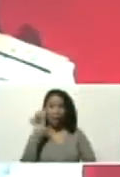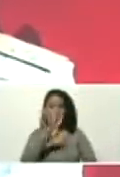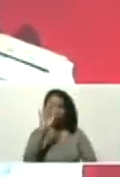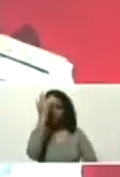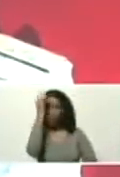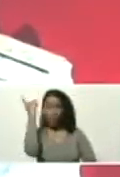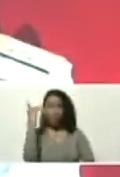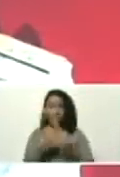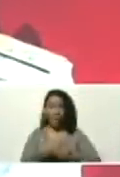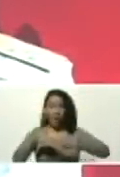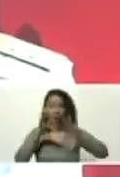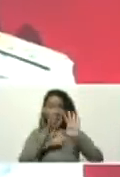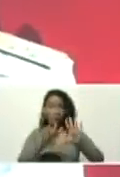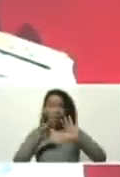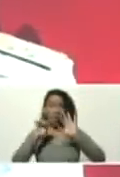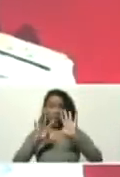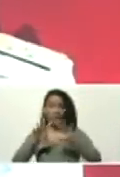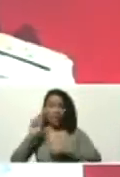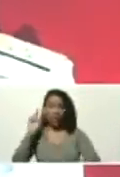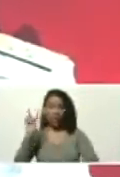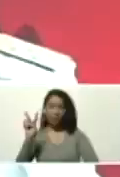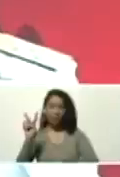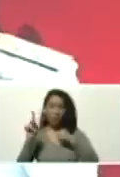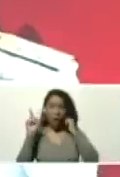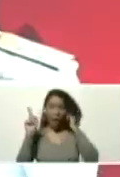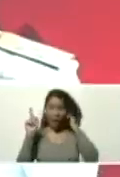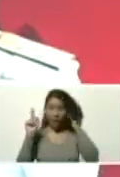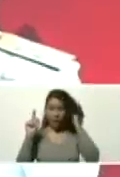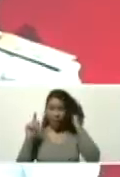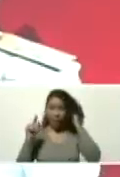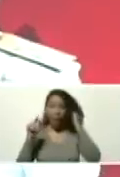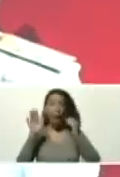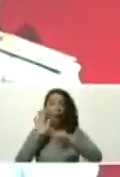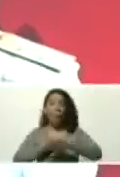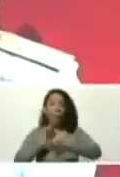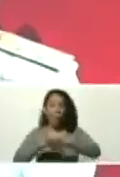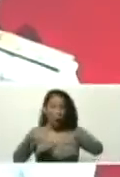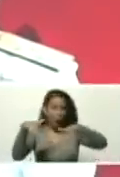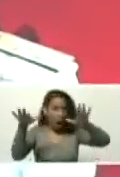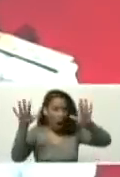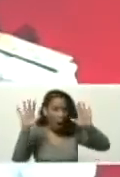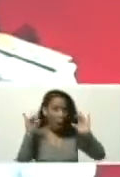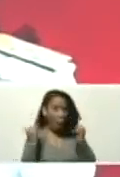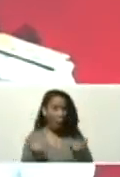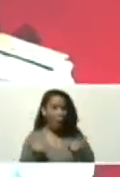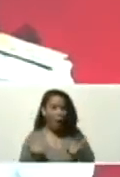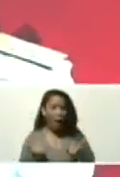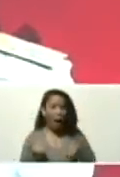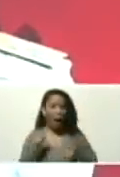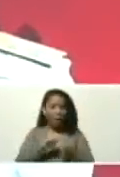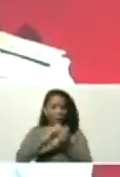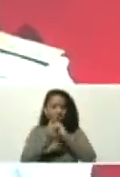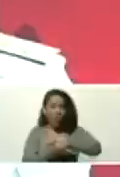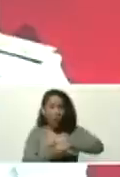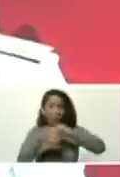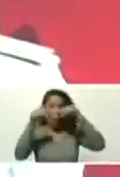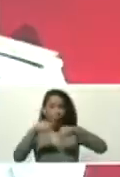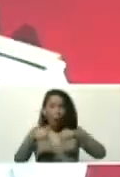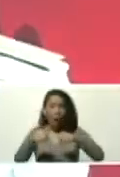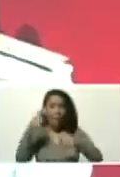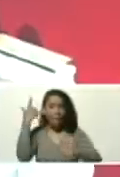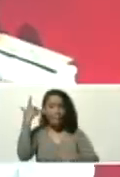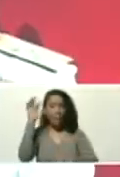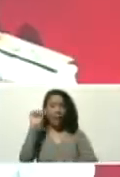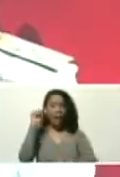de febrero de 1992, con aquel por ahora convertido hoy en para siempre, dio